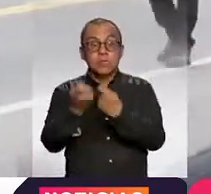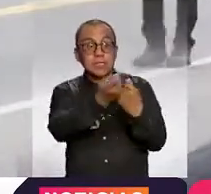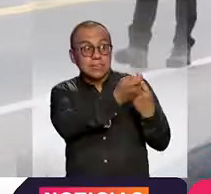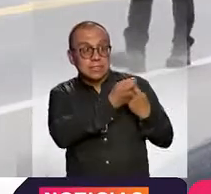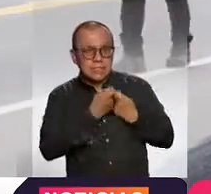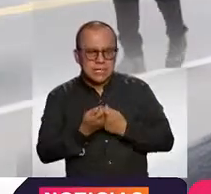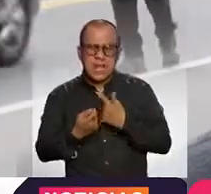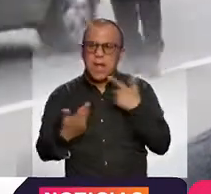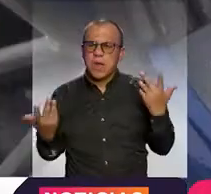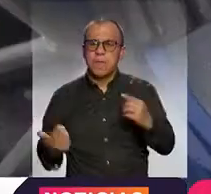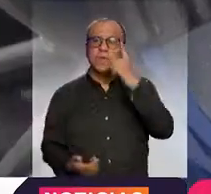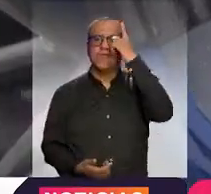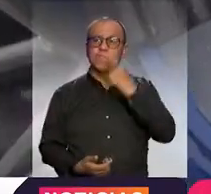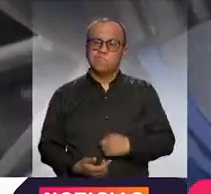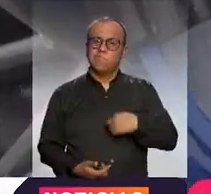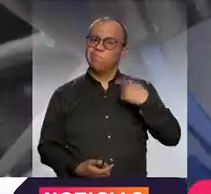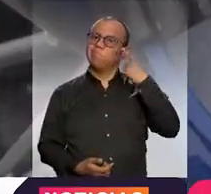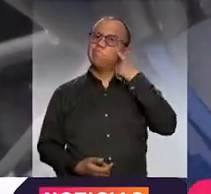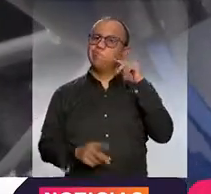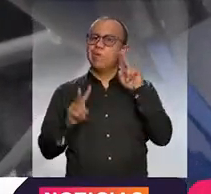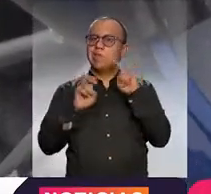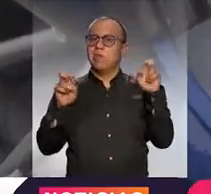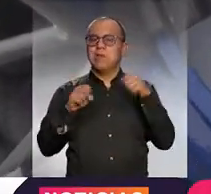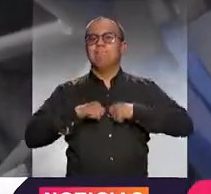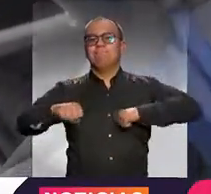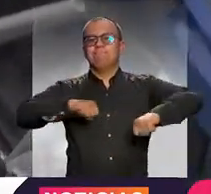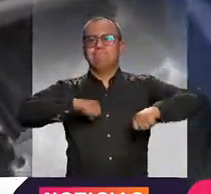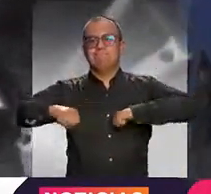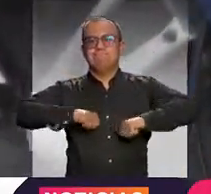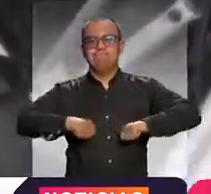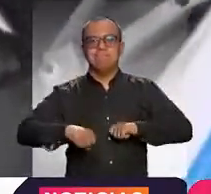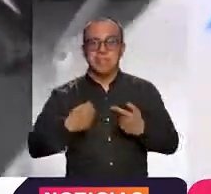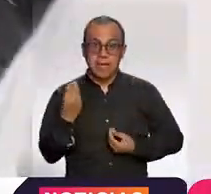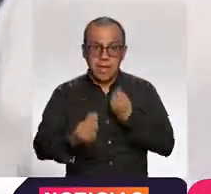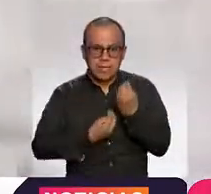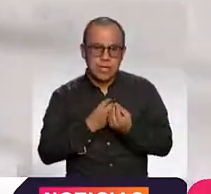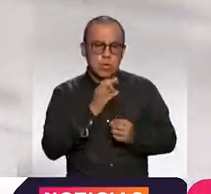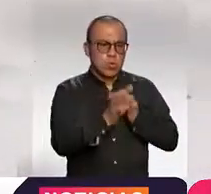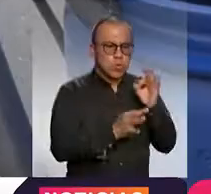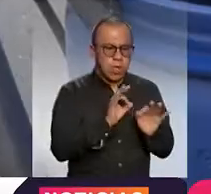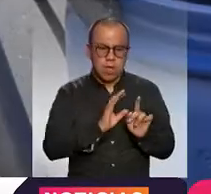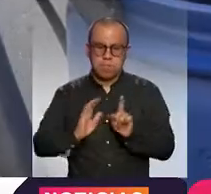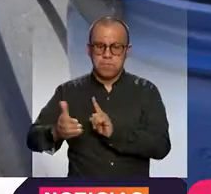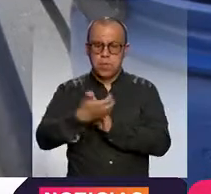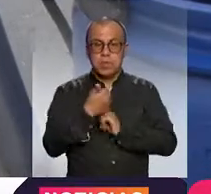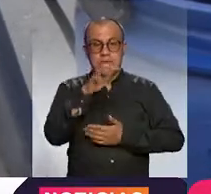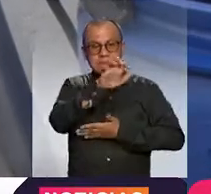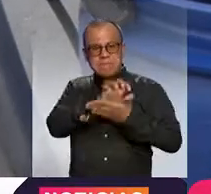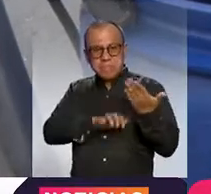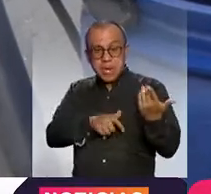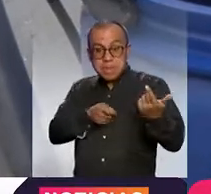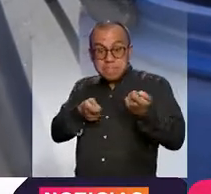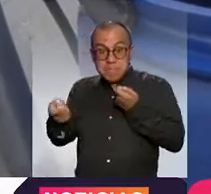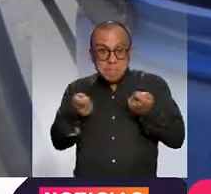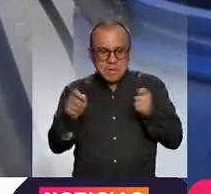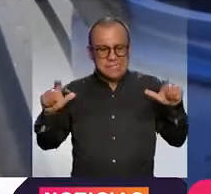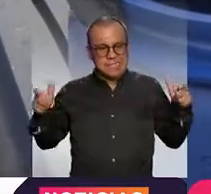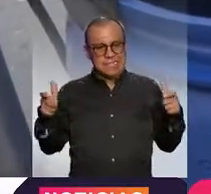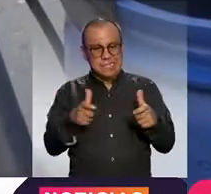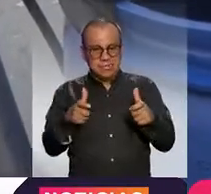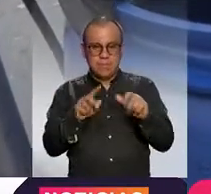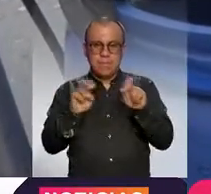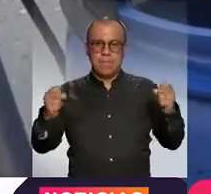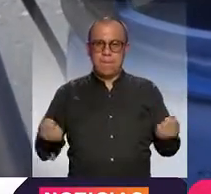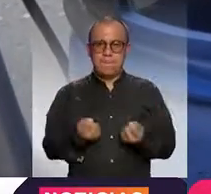hemos tomado esta iniciativa teniendo en cuenta que es fundamental cuidar, proteger y mitigar y contener este